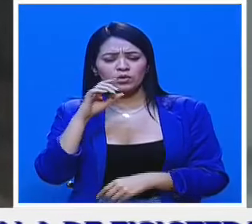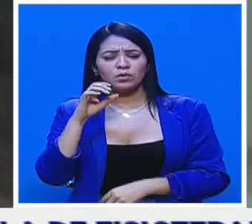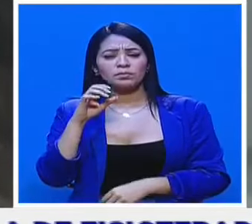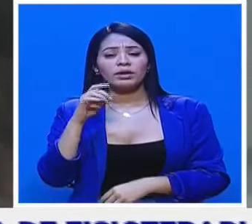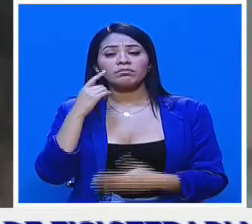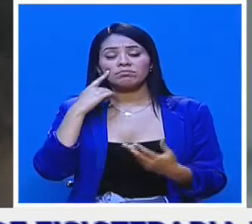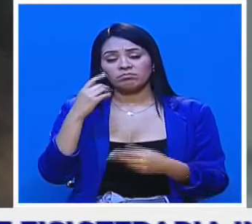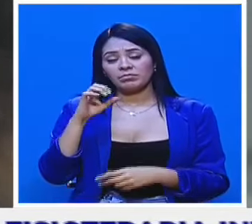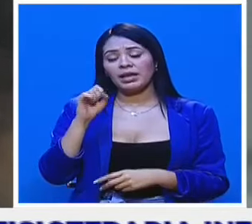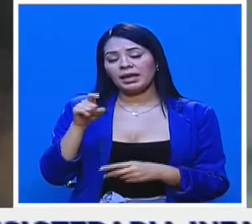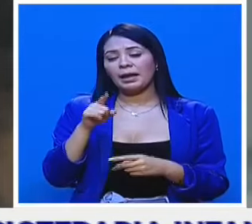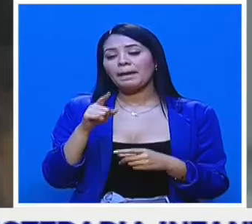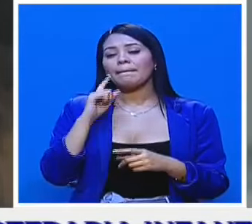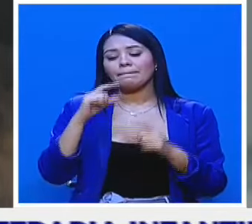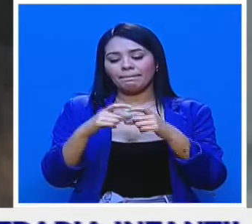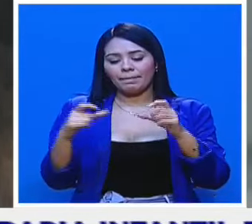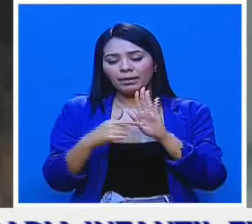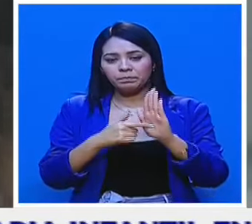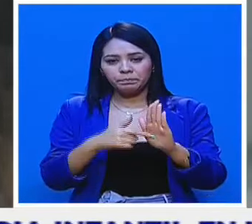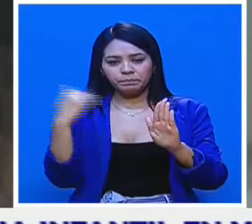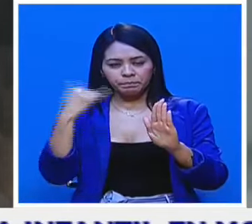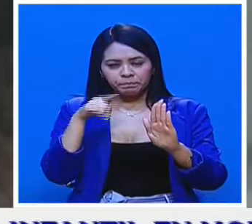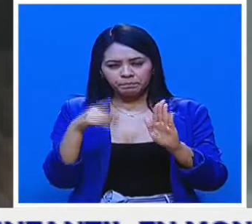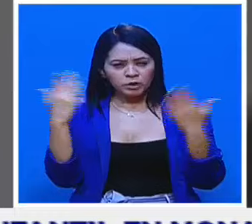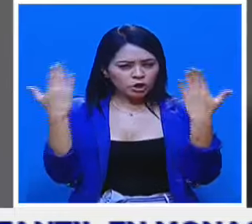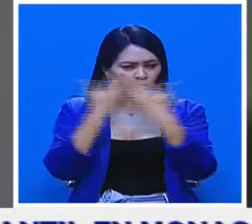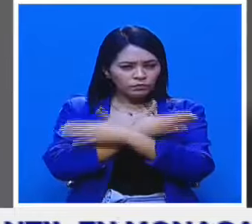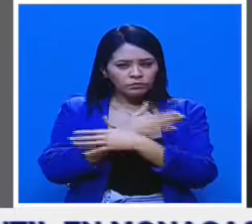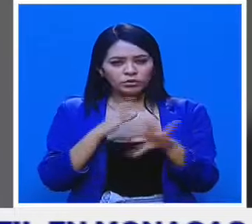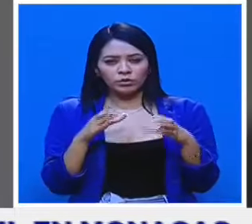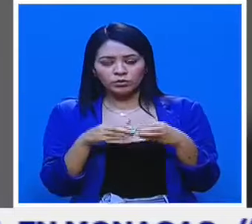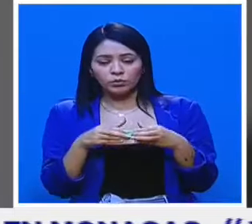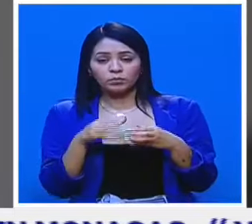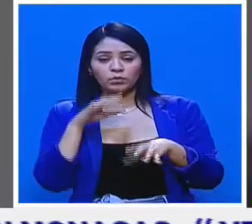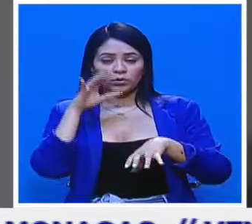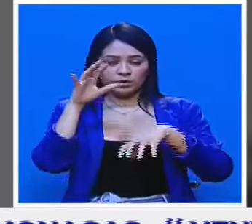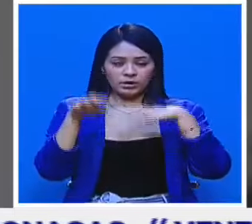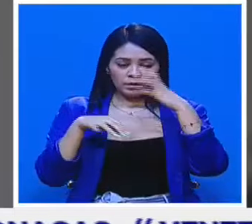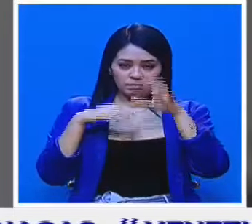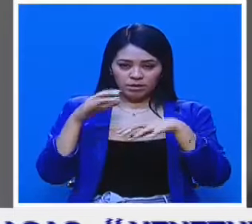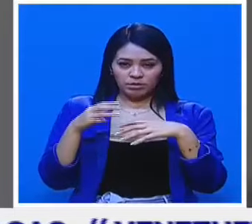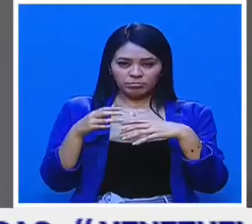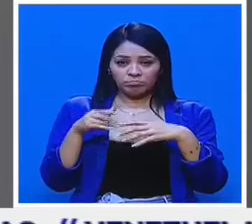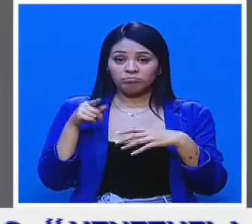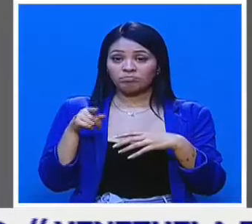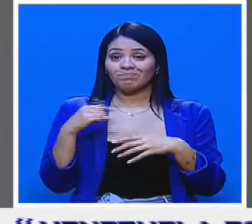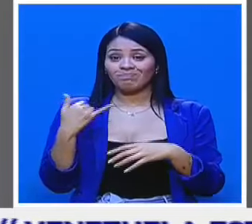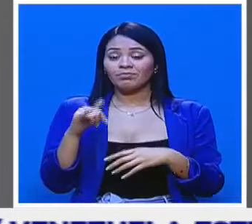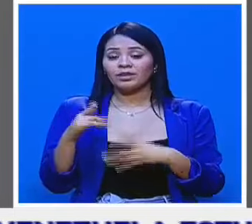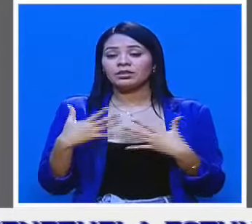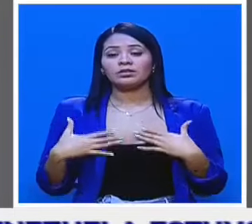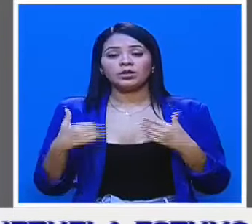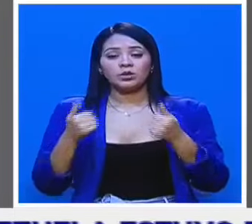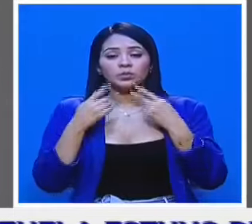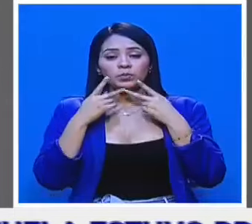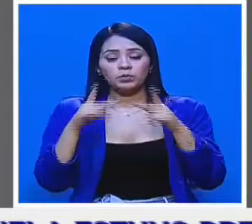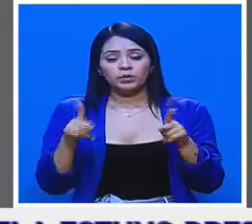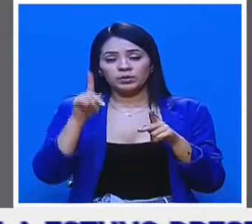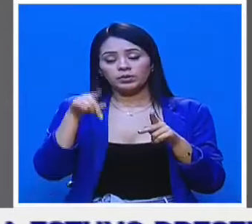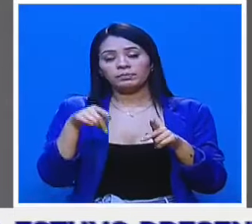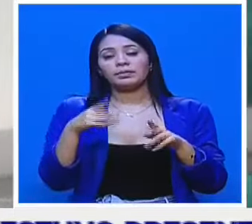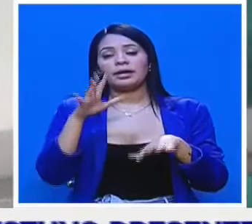o similares que buscan solo confundir al sector. Recordemos que estos productos que involucran a la salud pública y